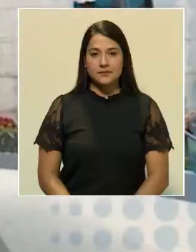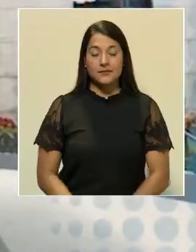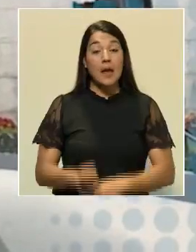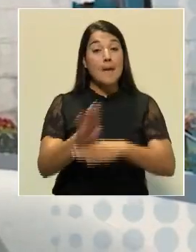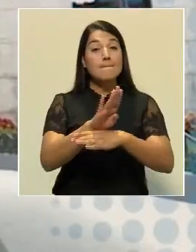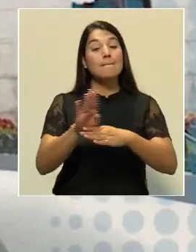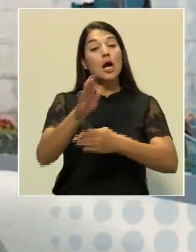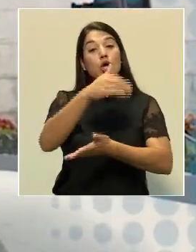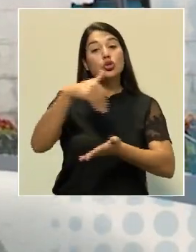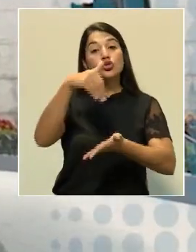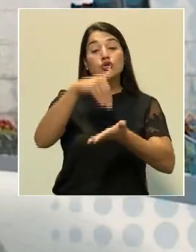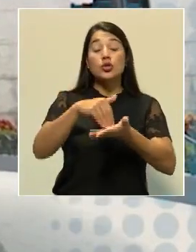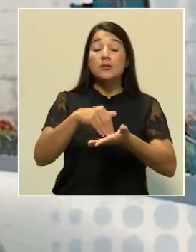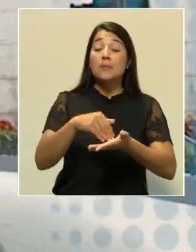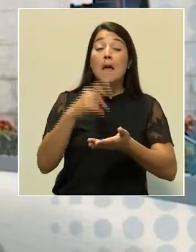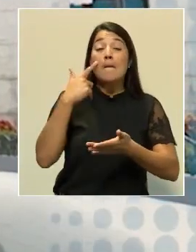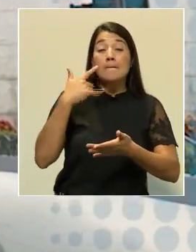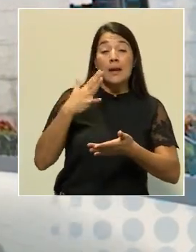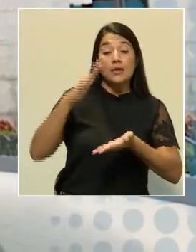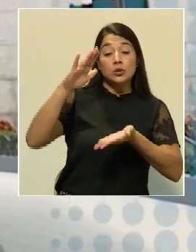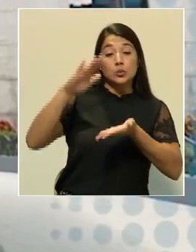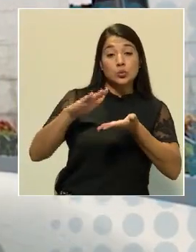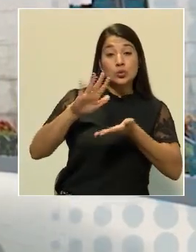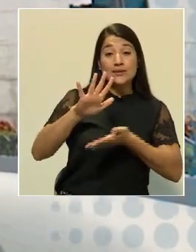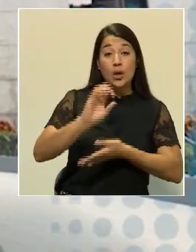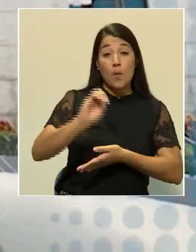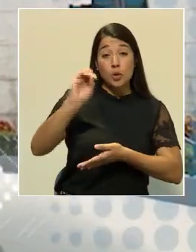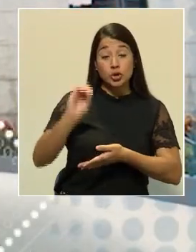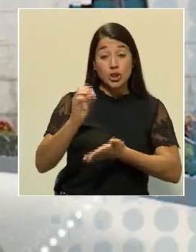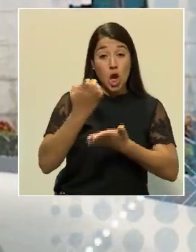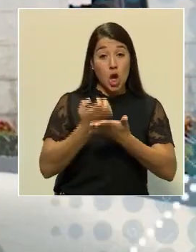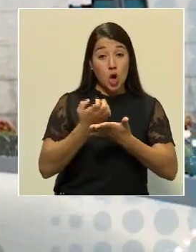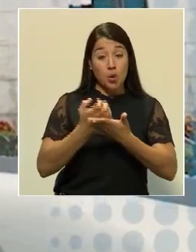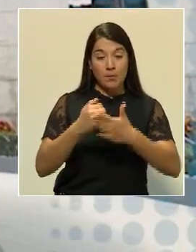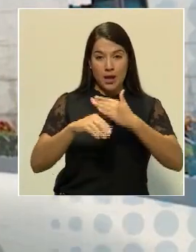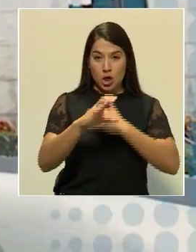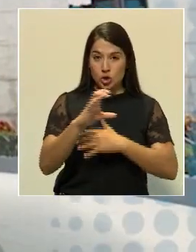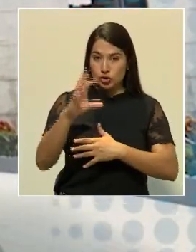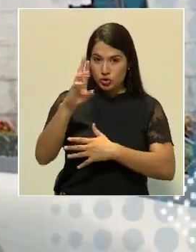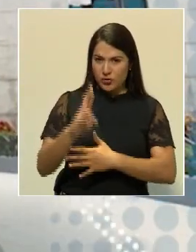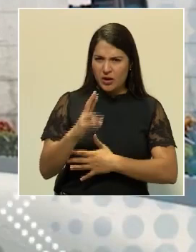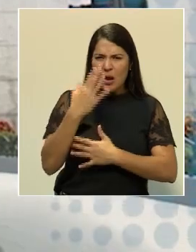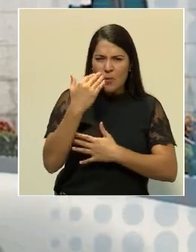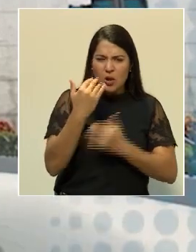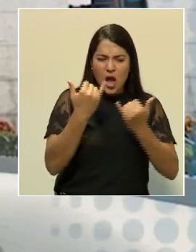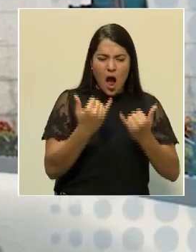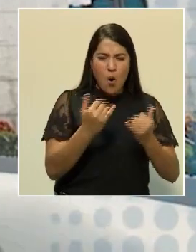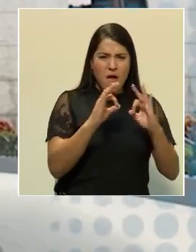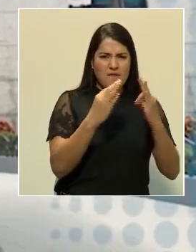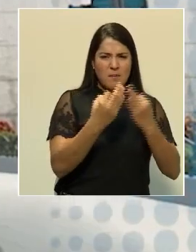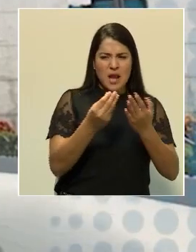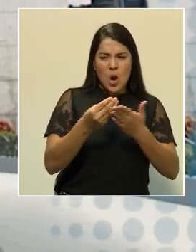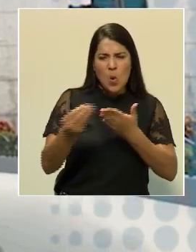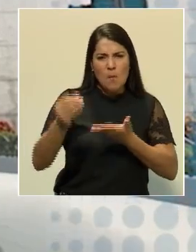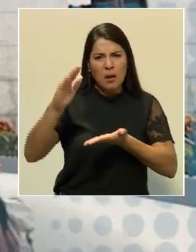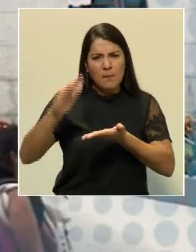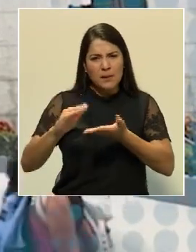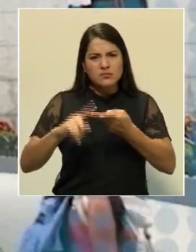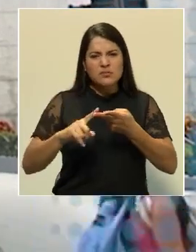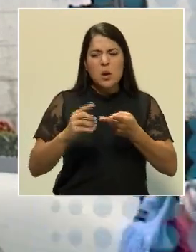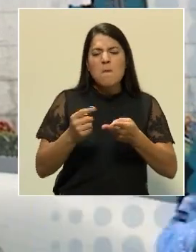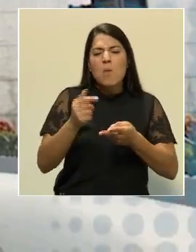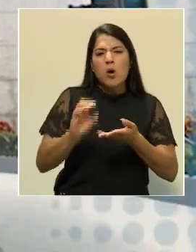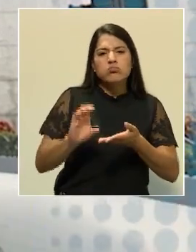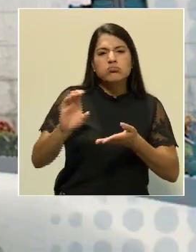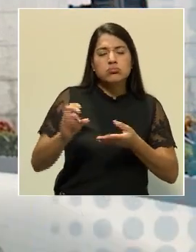El Banco Central prevé un decrecimiento de un 5% en la economía del país debido al bajo consumo de los hogares y la poca inversión